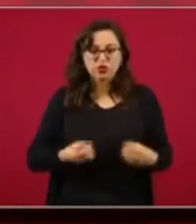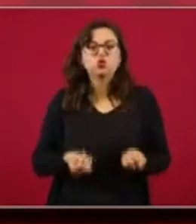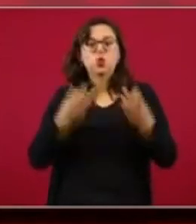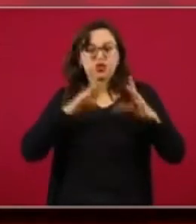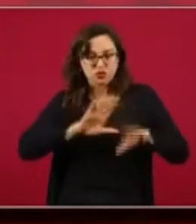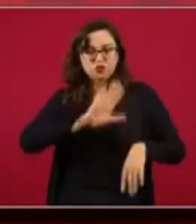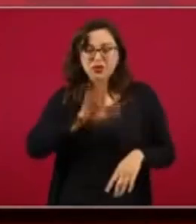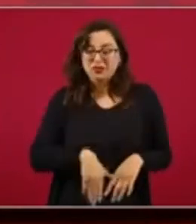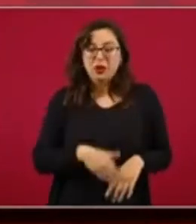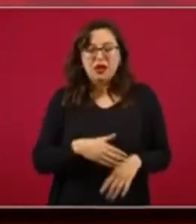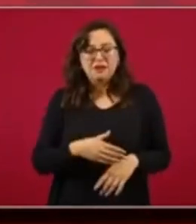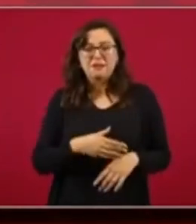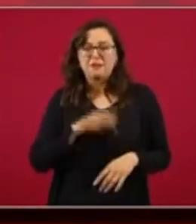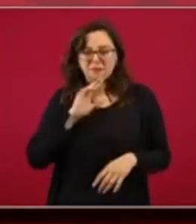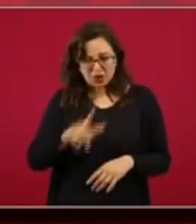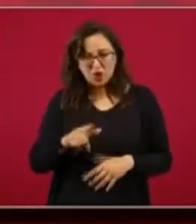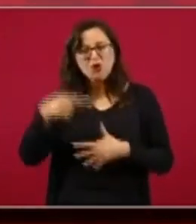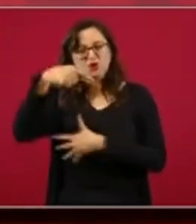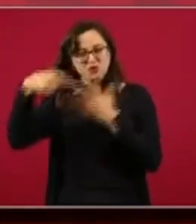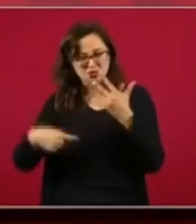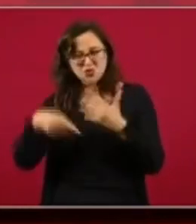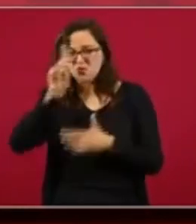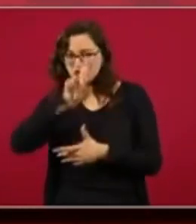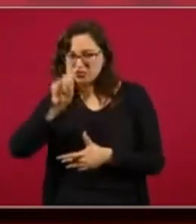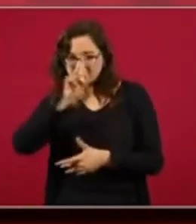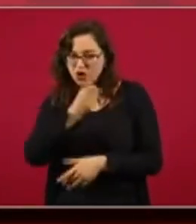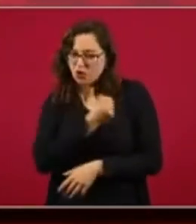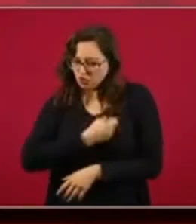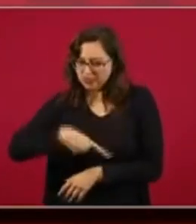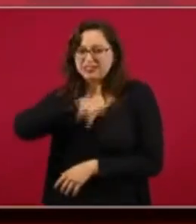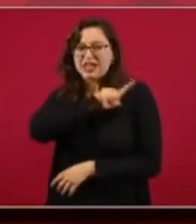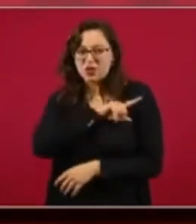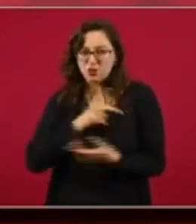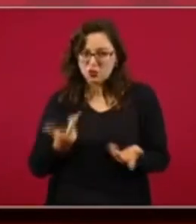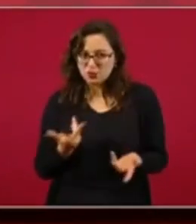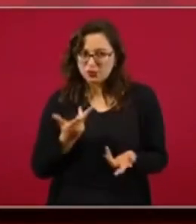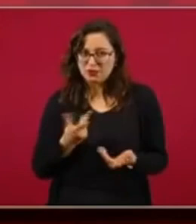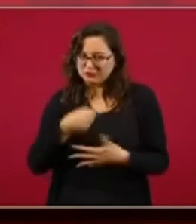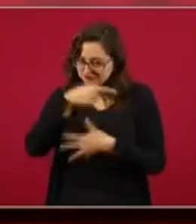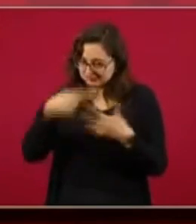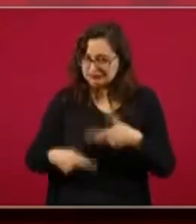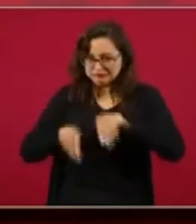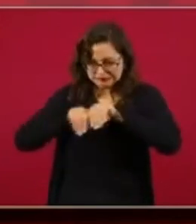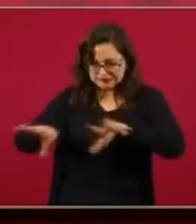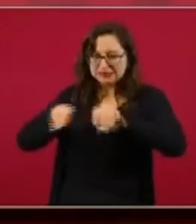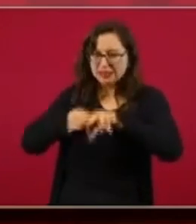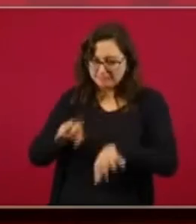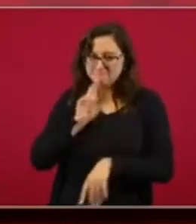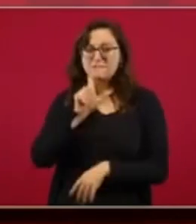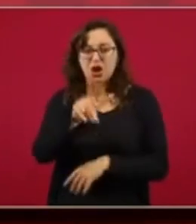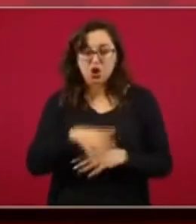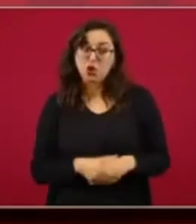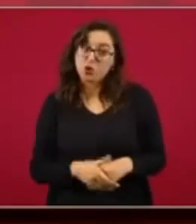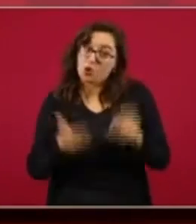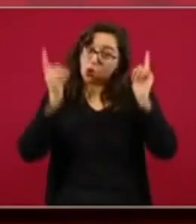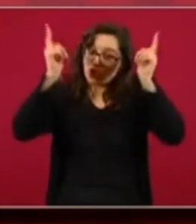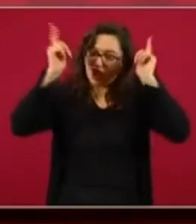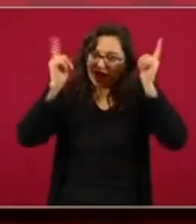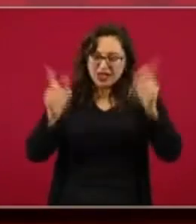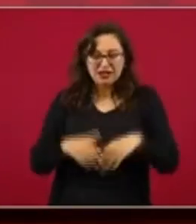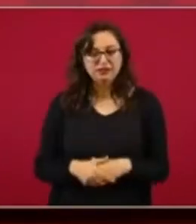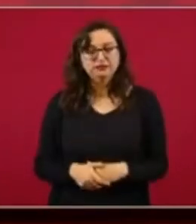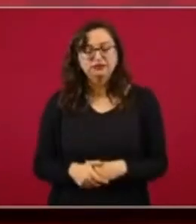además pusieran las recomendaciones de salud pública. Sería fenomenal que lo hicieran. Si las